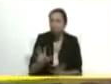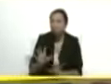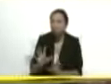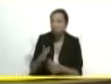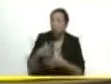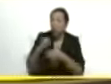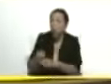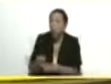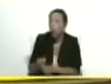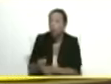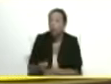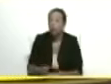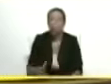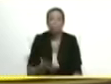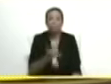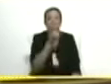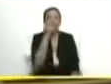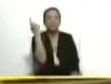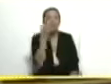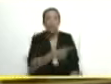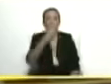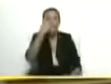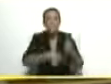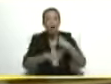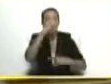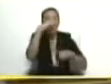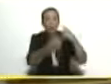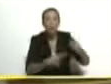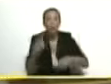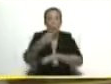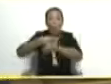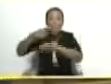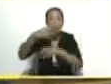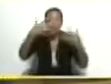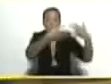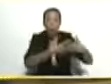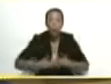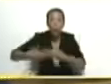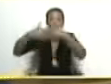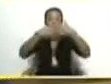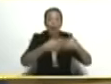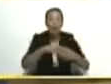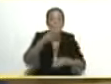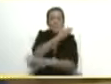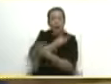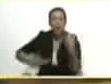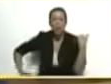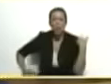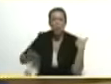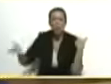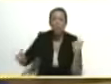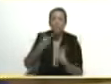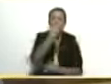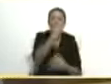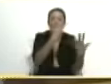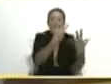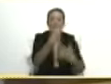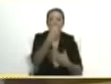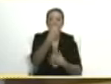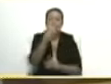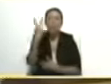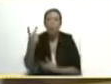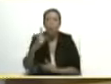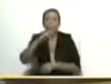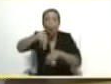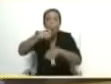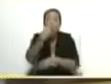Así que cuando él lanzó su trastada y comenzaron gobiernos en el extranjero a decirle, Maduro, te quedan 72 horas, te